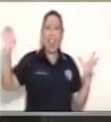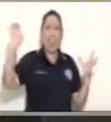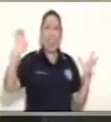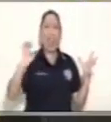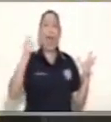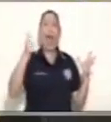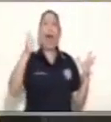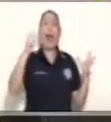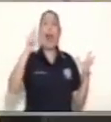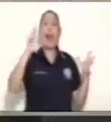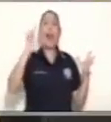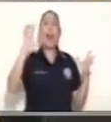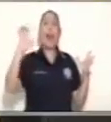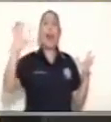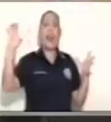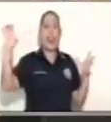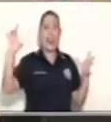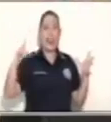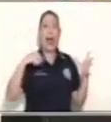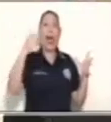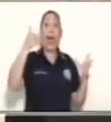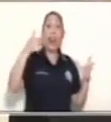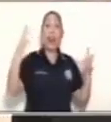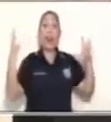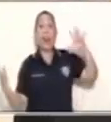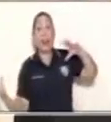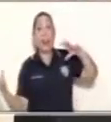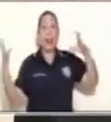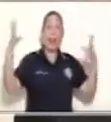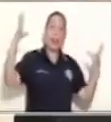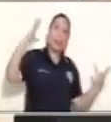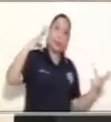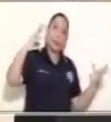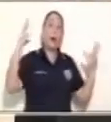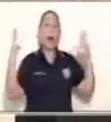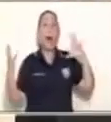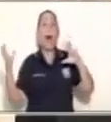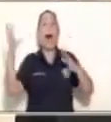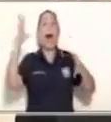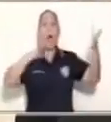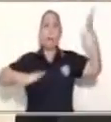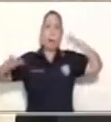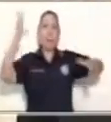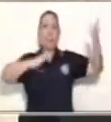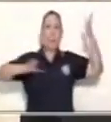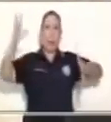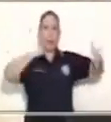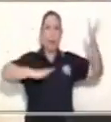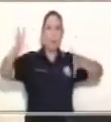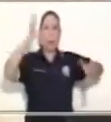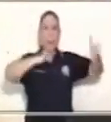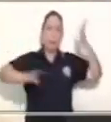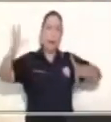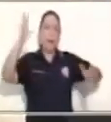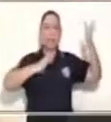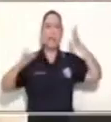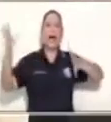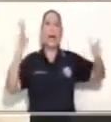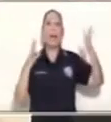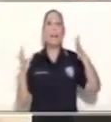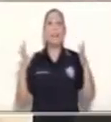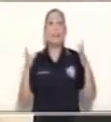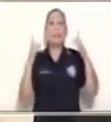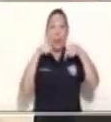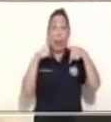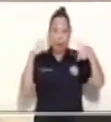ale, alele, alele, lele, tonga, amasa, masa, masa.